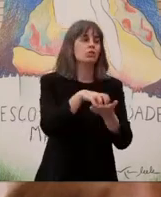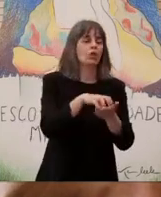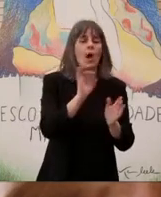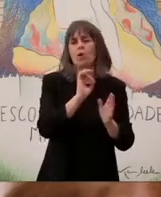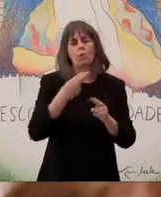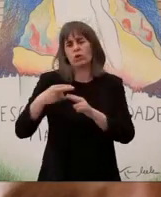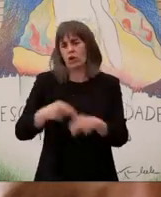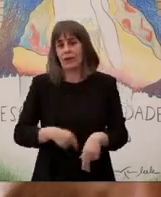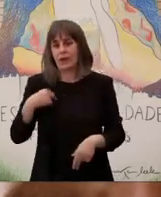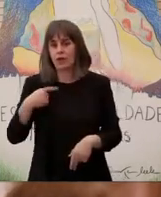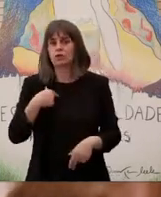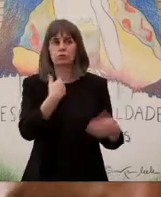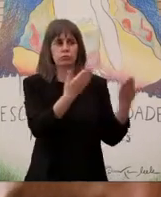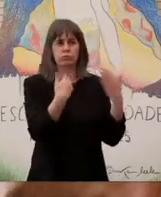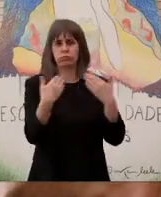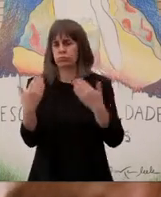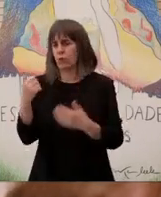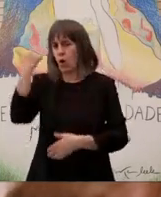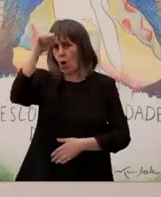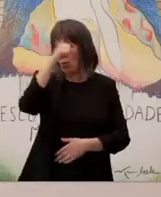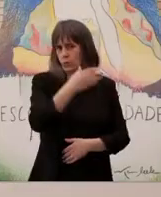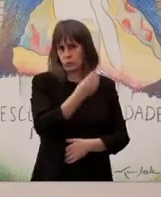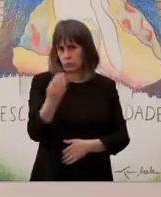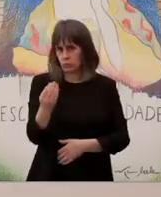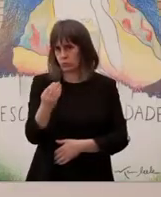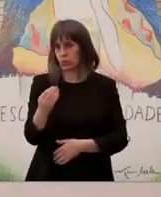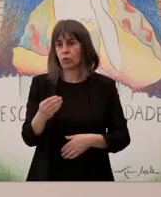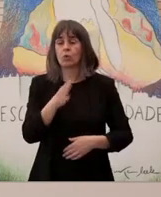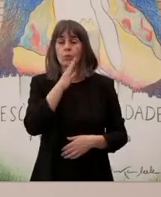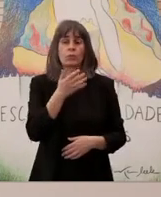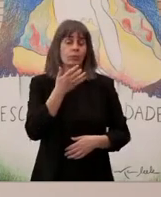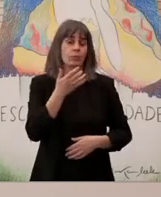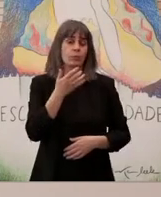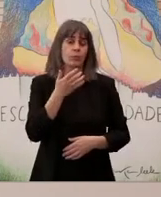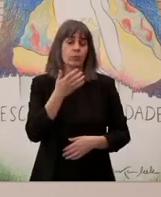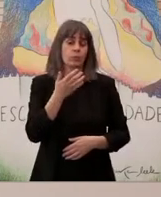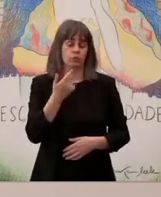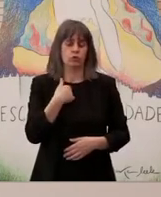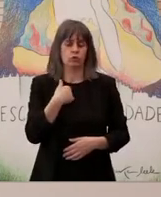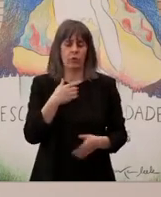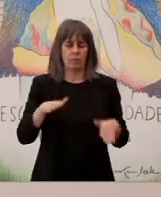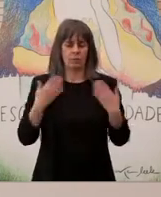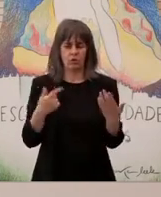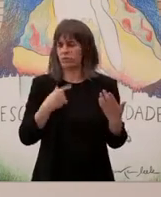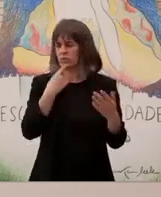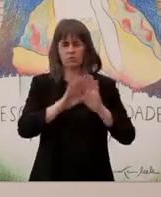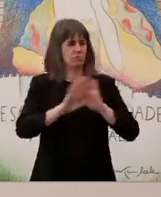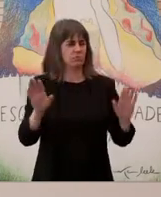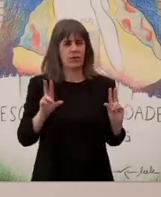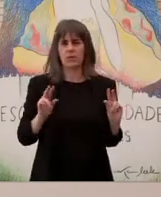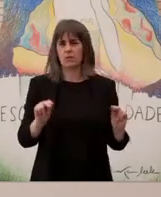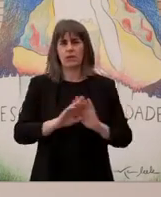sinceral trataré con muchísimos hombres porque hubo momentos en que era única mujer pero siempre una cosa entonces llega un momento que dicen como ya no quería más